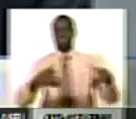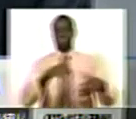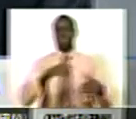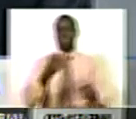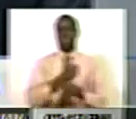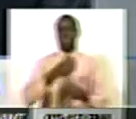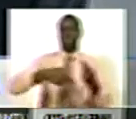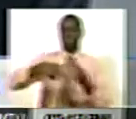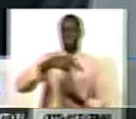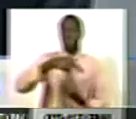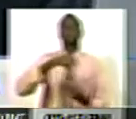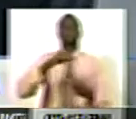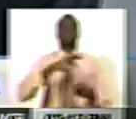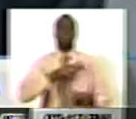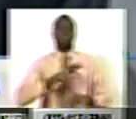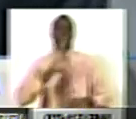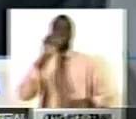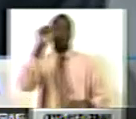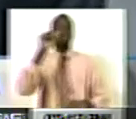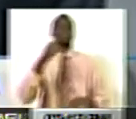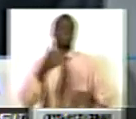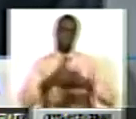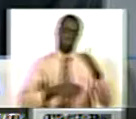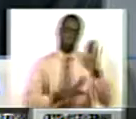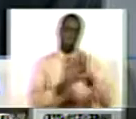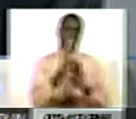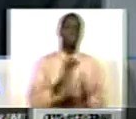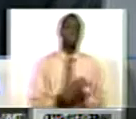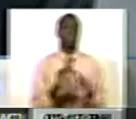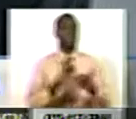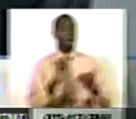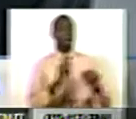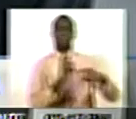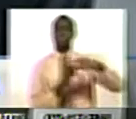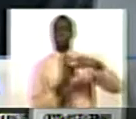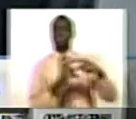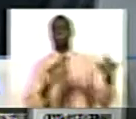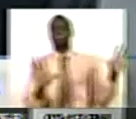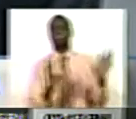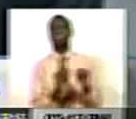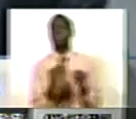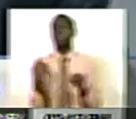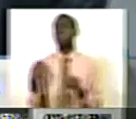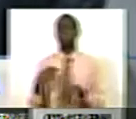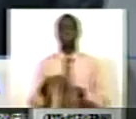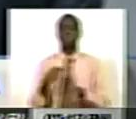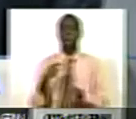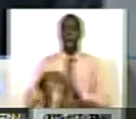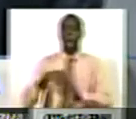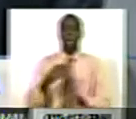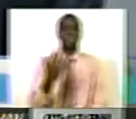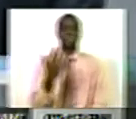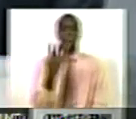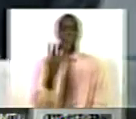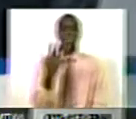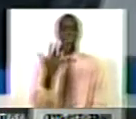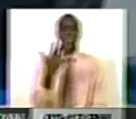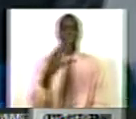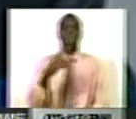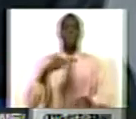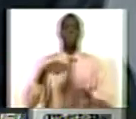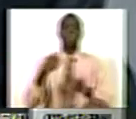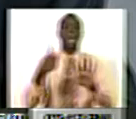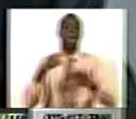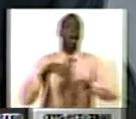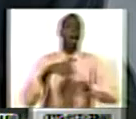revolución bolivariana. Así que hasta ahora ha sido realmente maravilloso el balance y apenas van unas 5 o 6 horas de jornada. Imagínate a